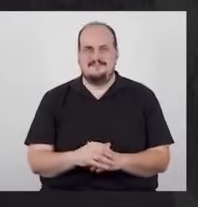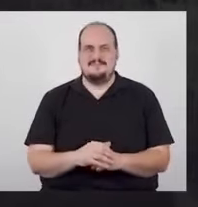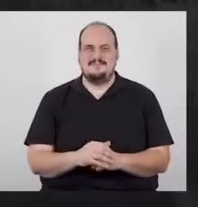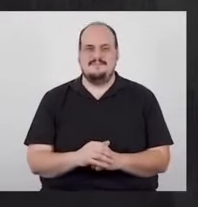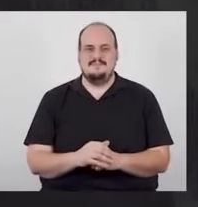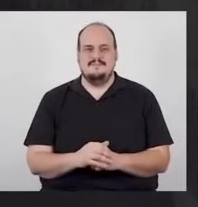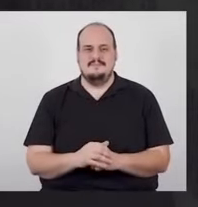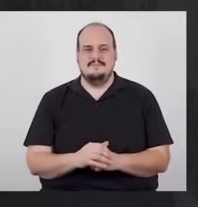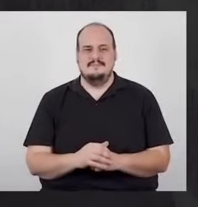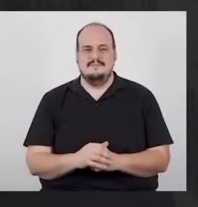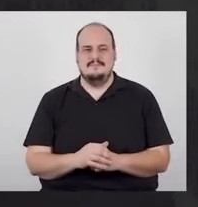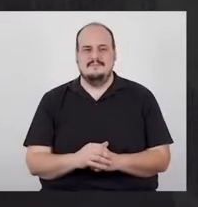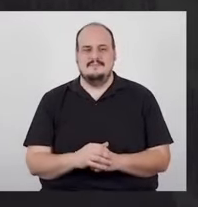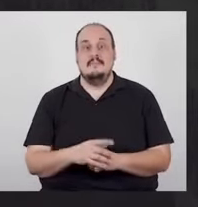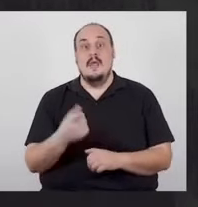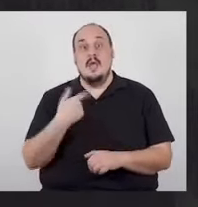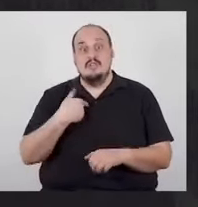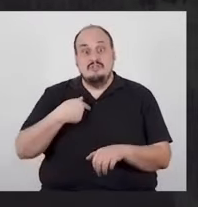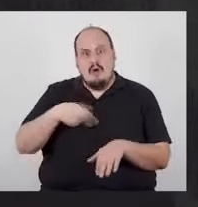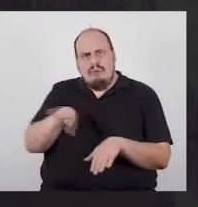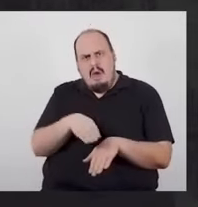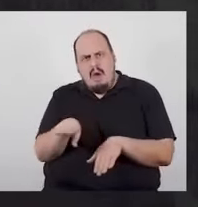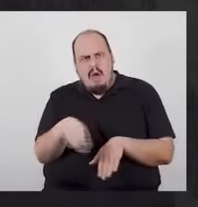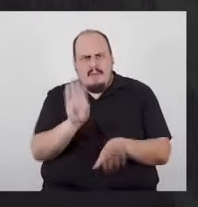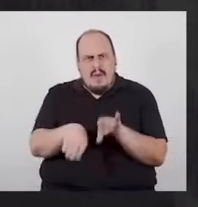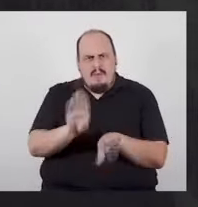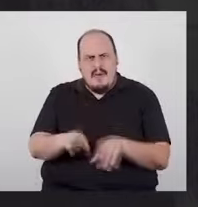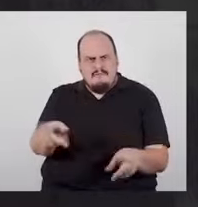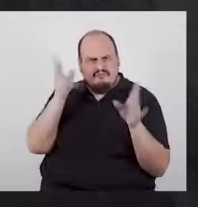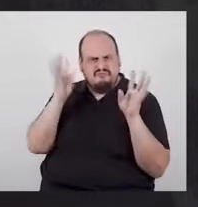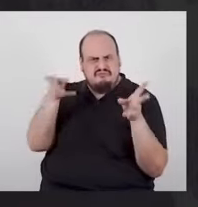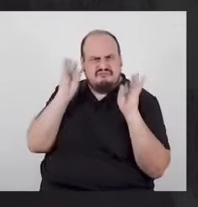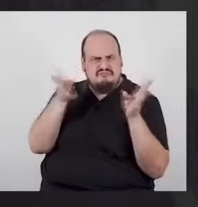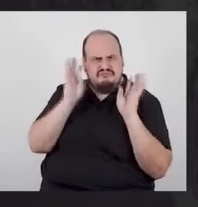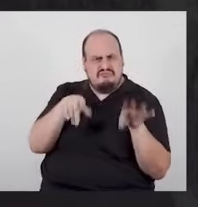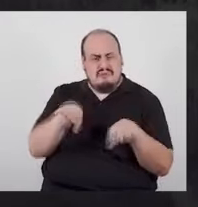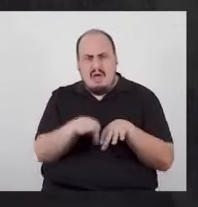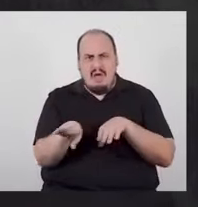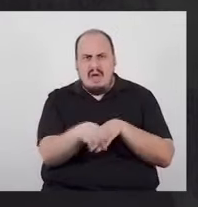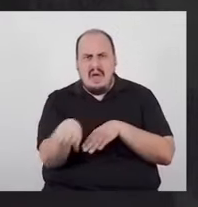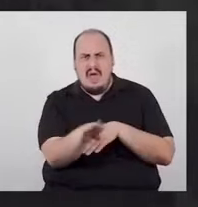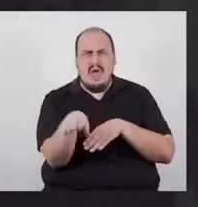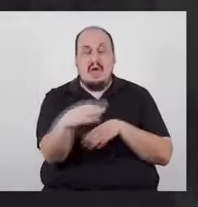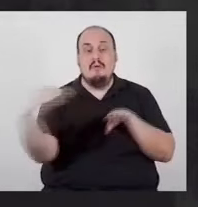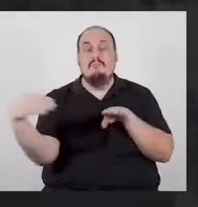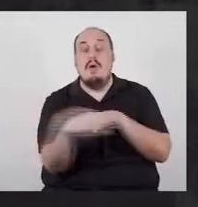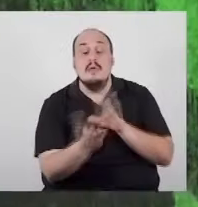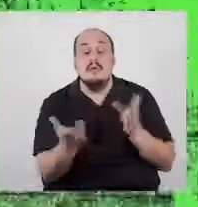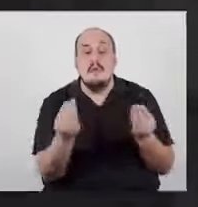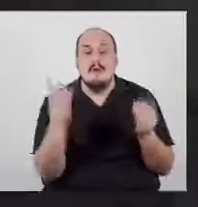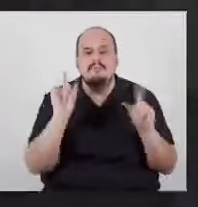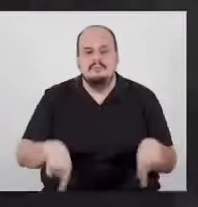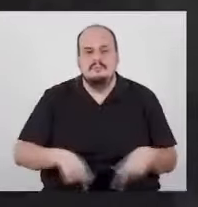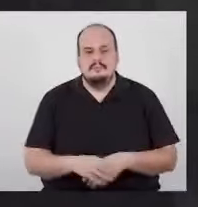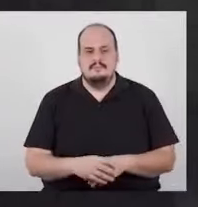Yo venía pesteando como un campeón, y bueno, ahí se me cruzó, no sé qué se me cruzó. ¿Qué tengo que hacer?